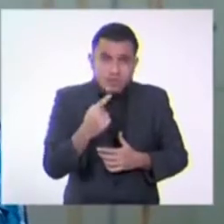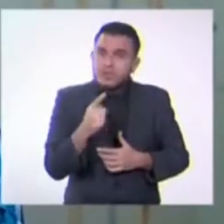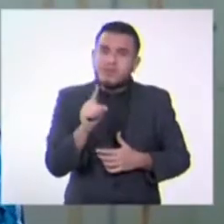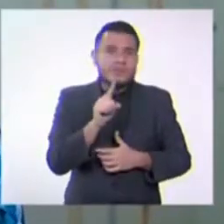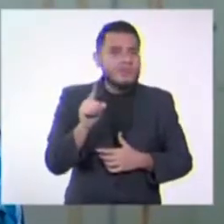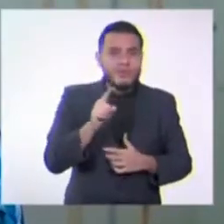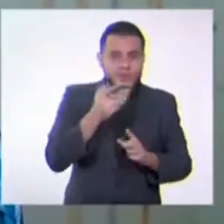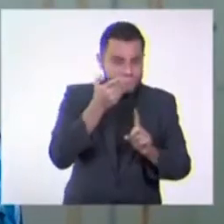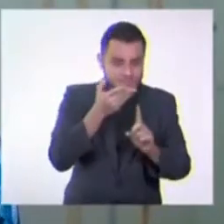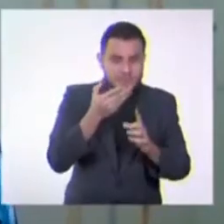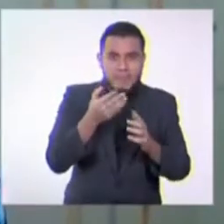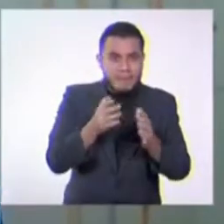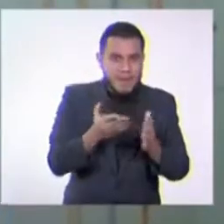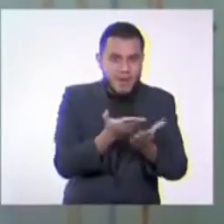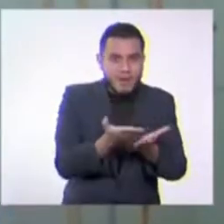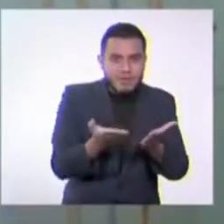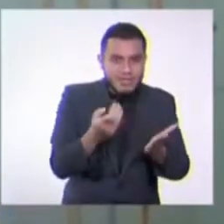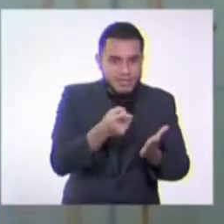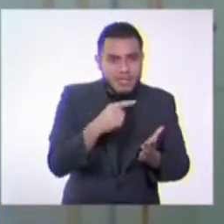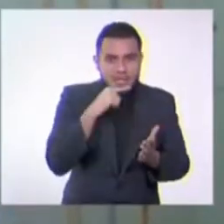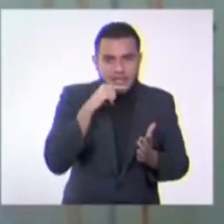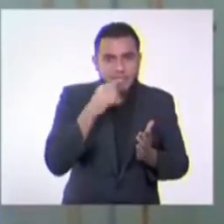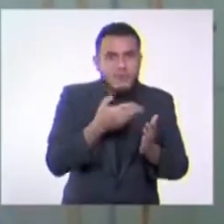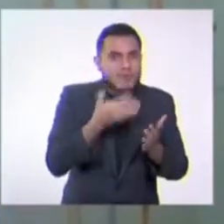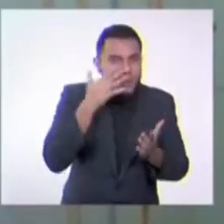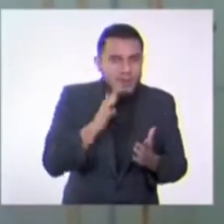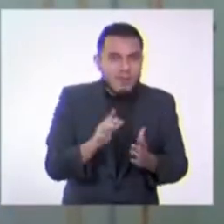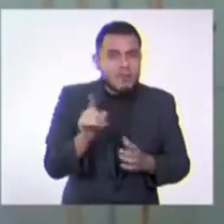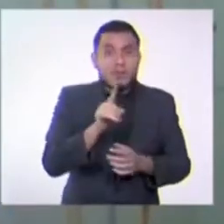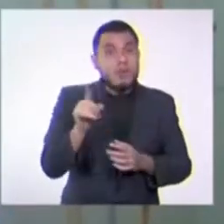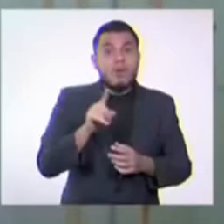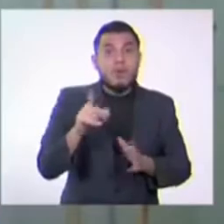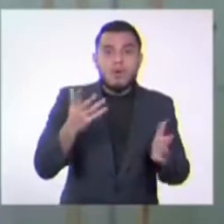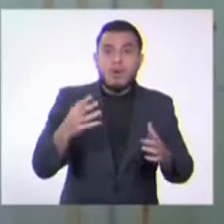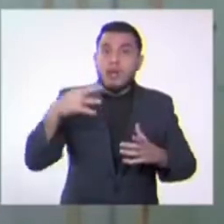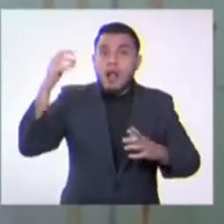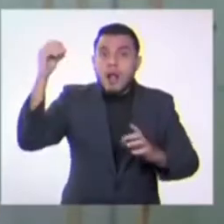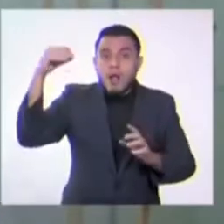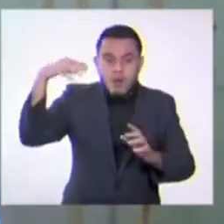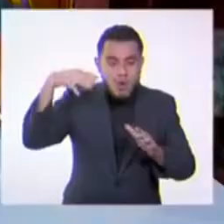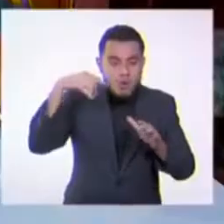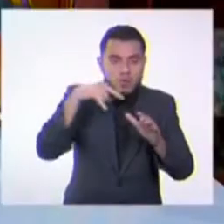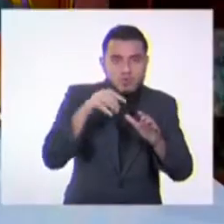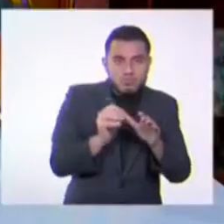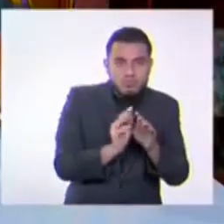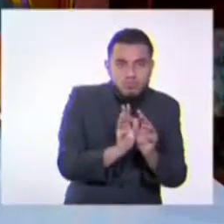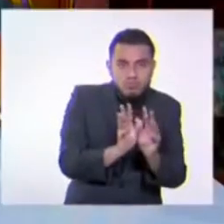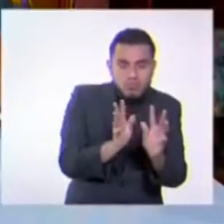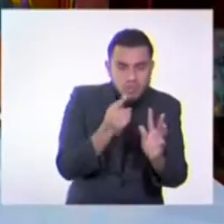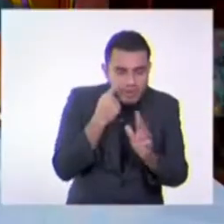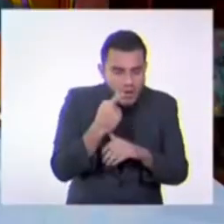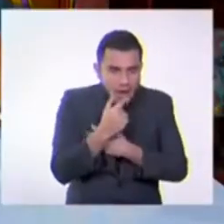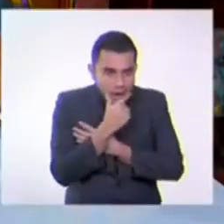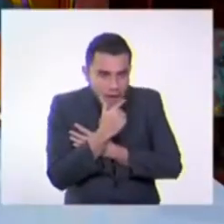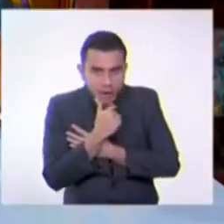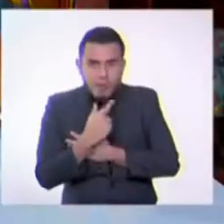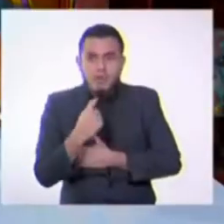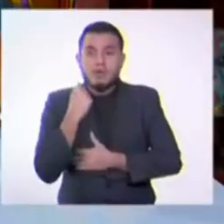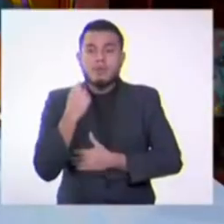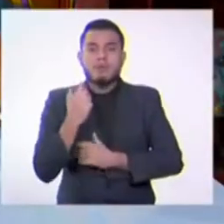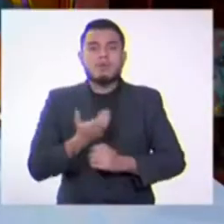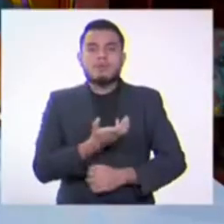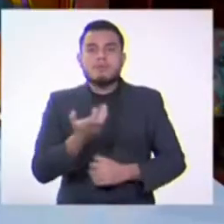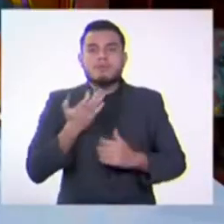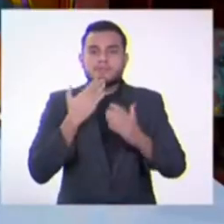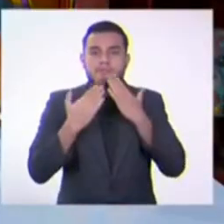el color como tal, sino más bien es la forma en la cual refleja la luz que le llega. ¿Por qué es importante todo esto?